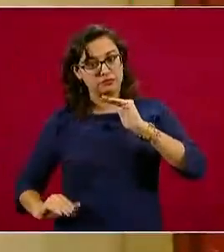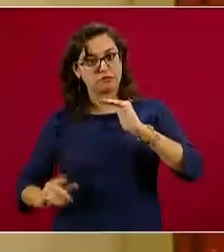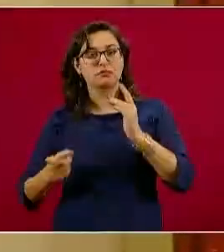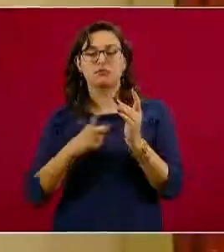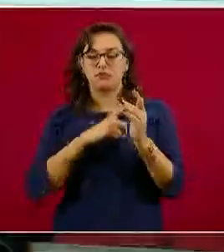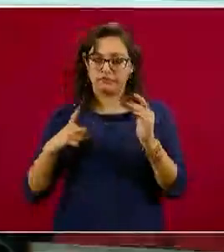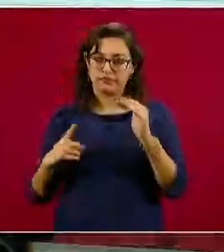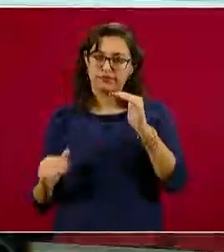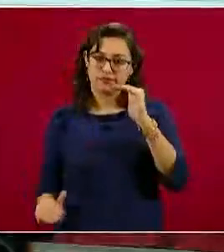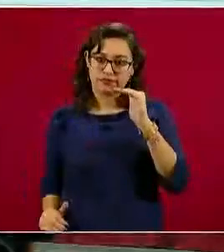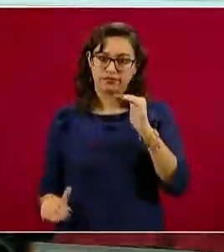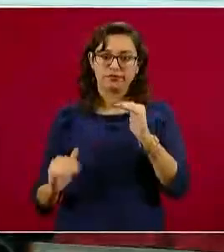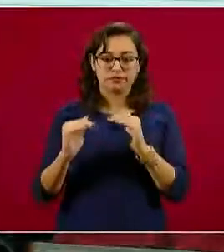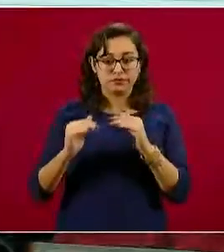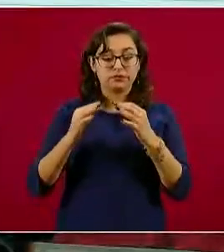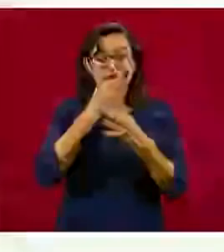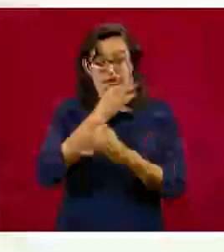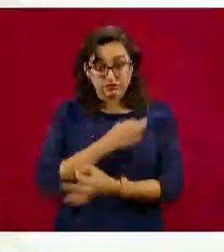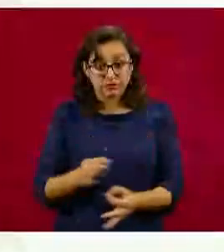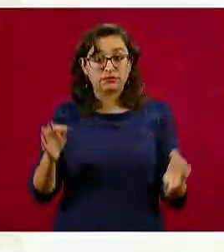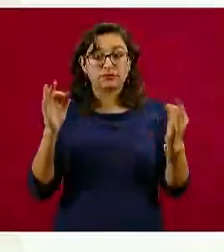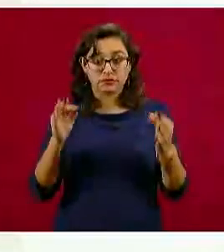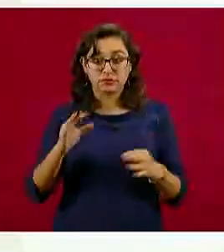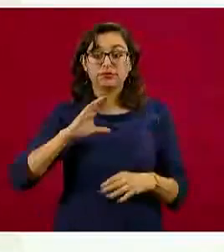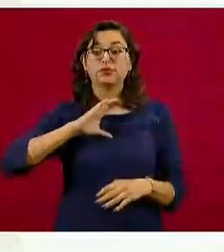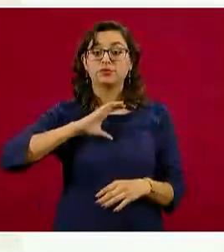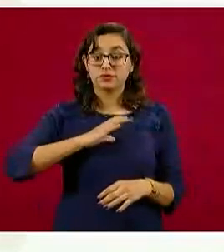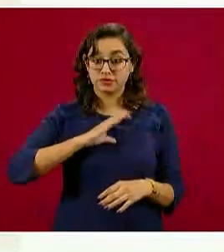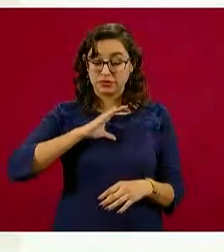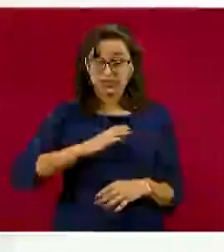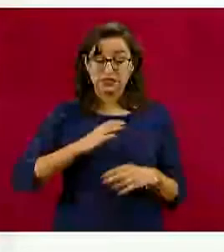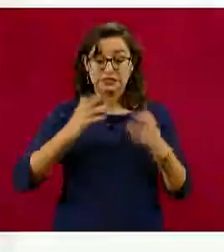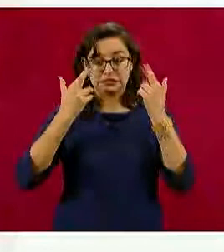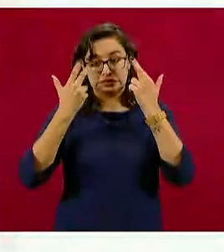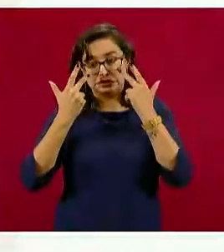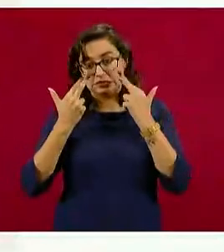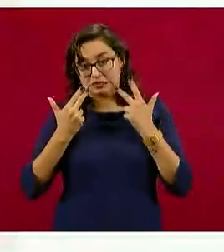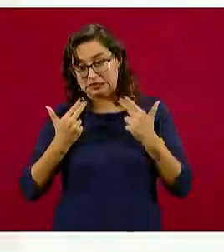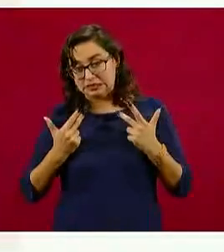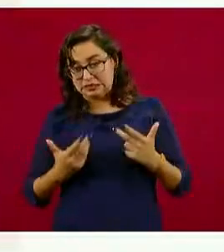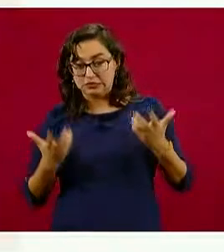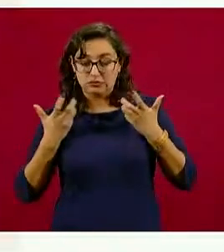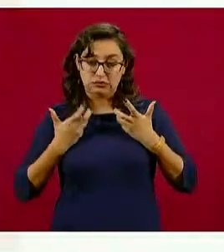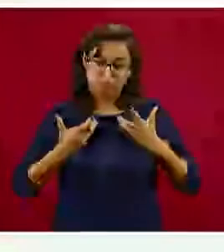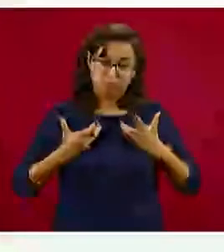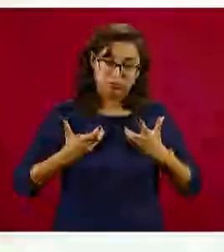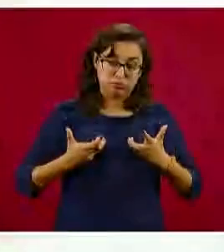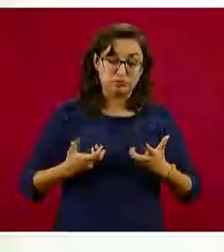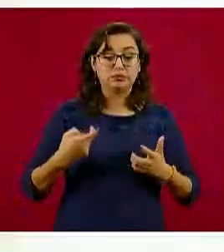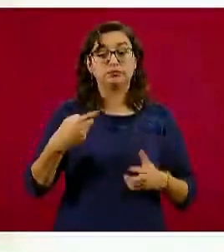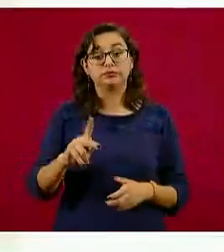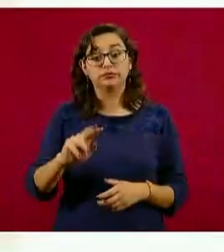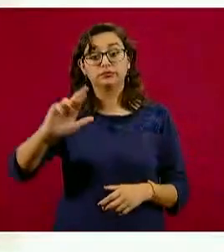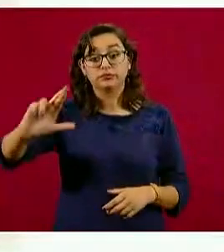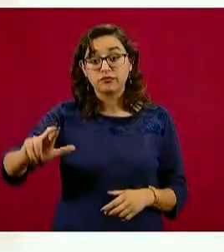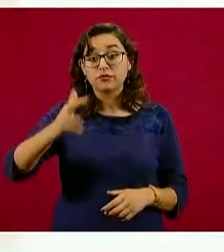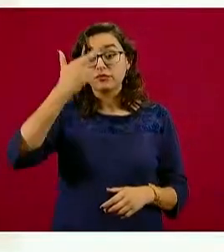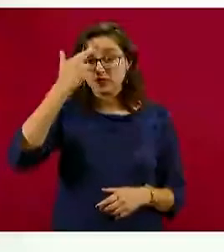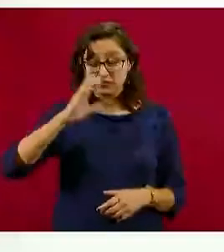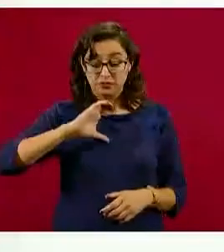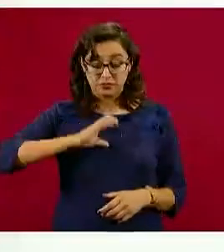importante el mensaje de que sí es un cáncer, y siempre la noticia de cáncer puede ser complicada, pero recuerden, el cáncer de mama